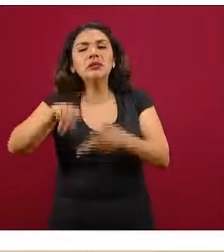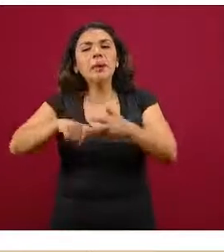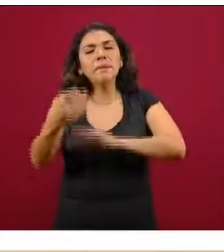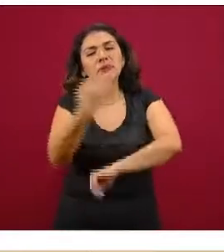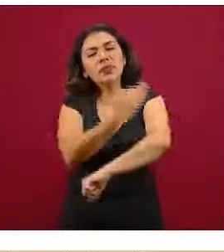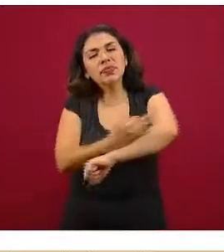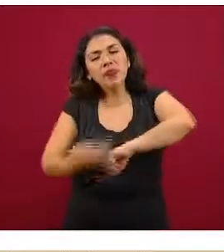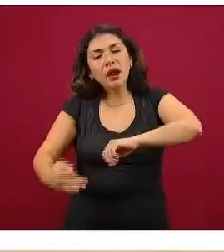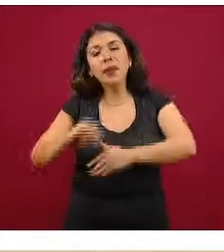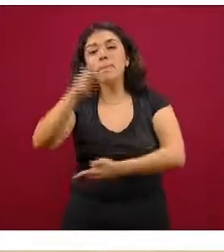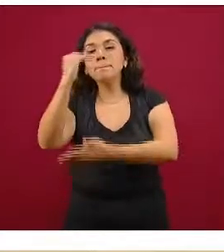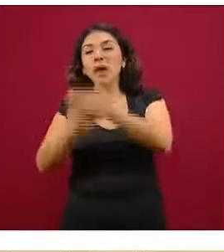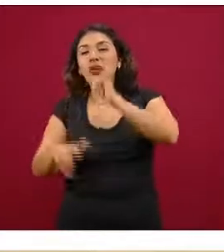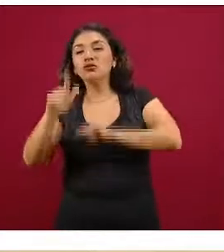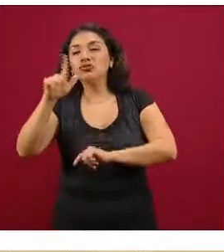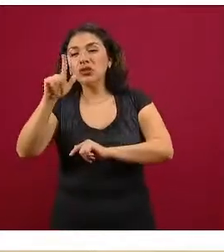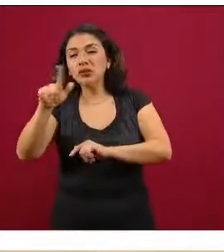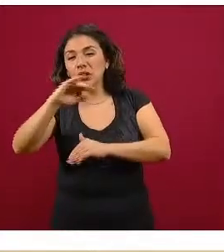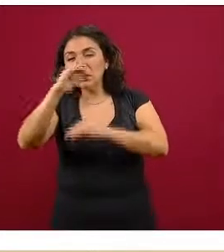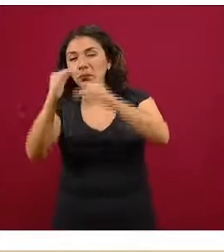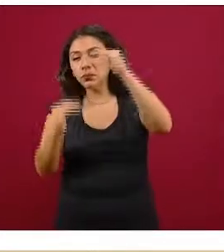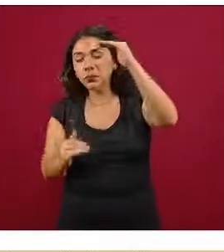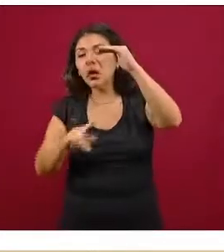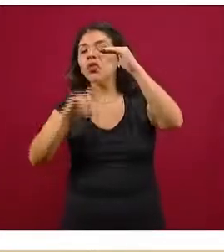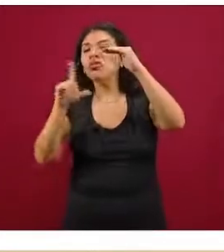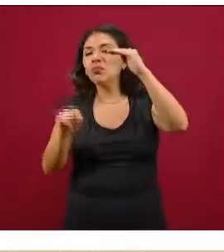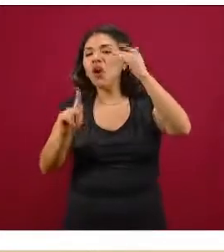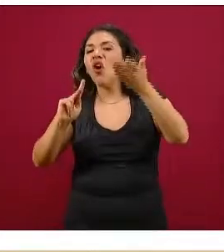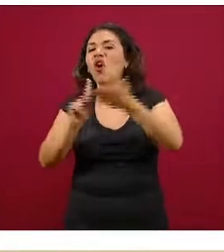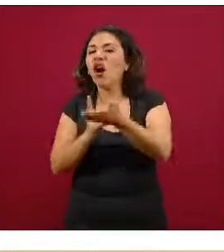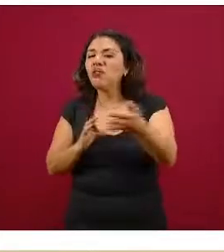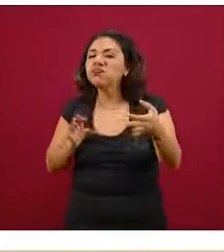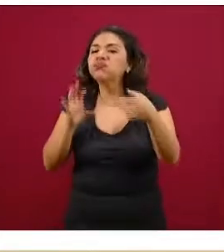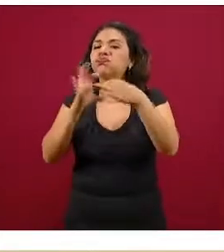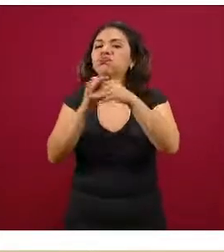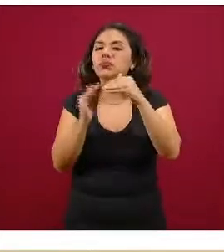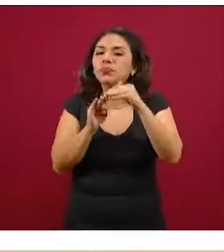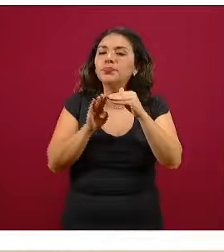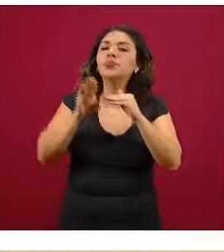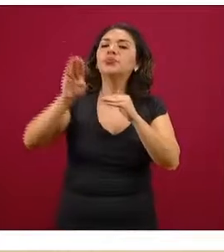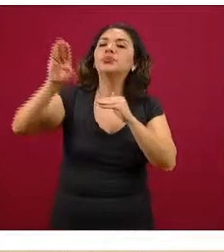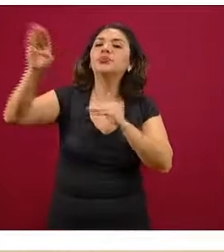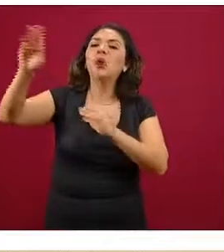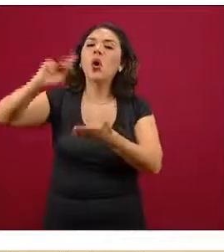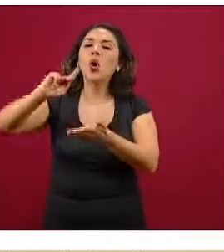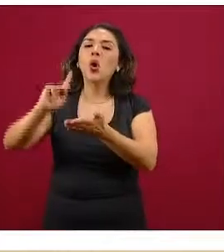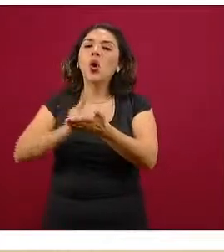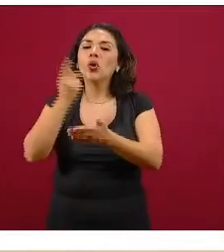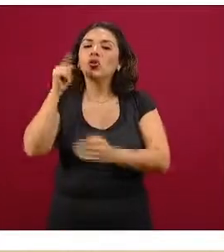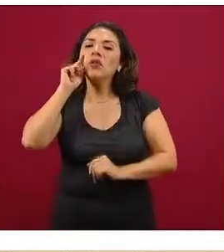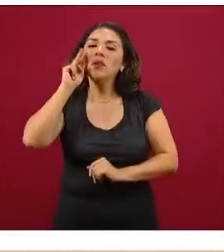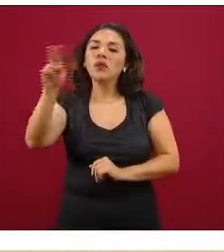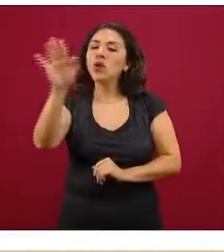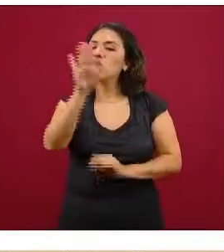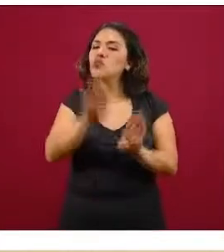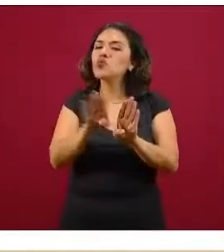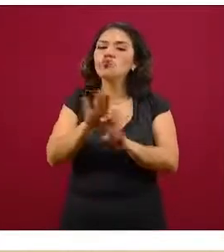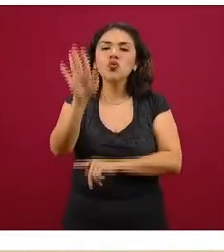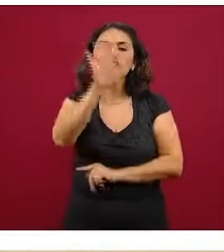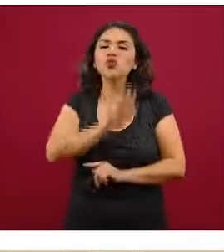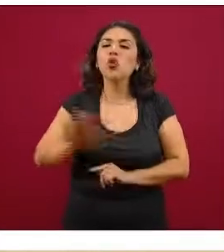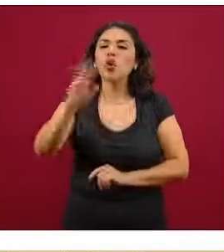en la 17, pero luego se suma o se une a la tendencia ascendente que vemos en prácticamente todos los